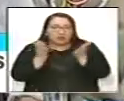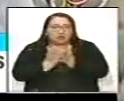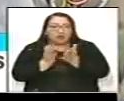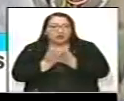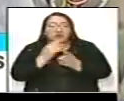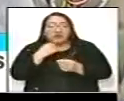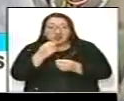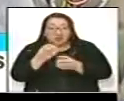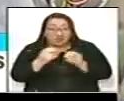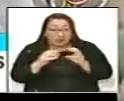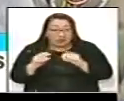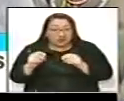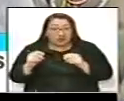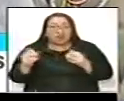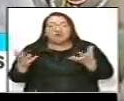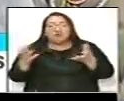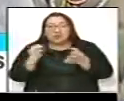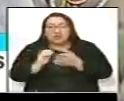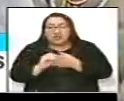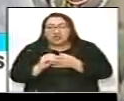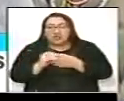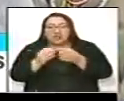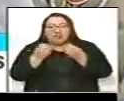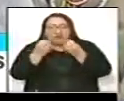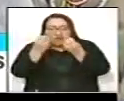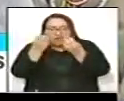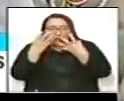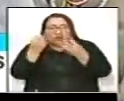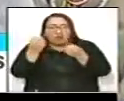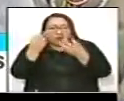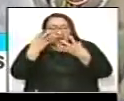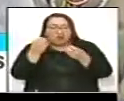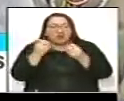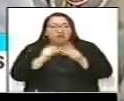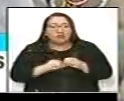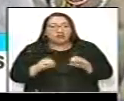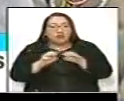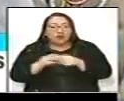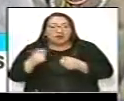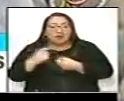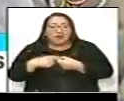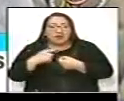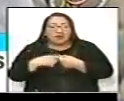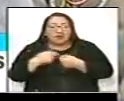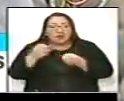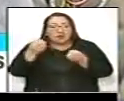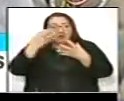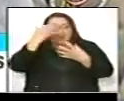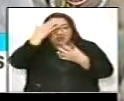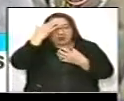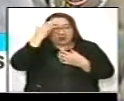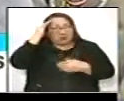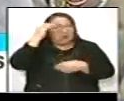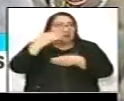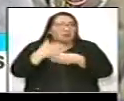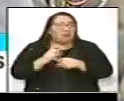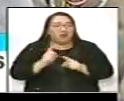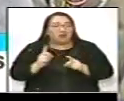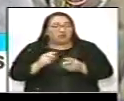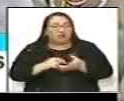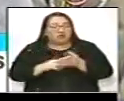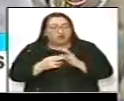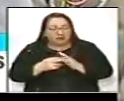en el estudio en la necesidad de estar informados. Tiene que ser una participación informada, y